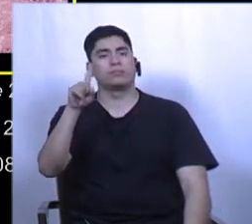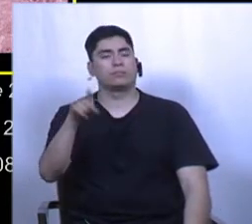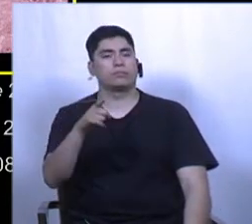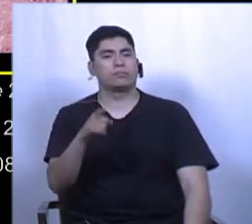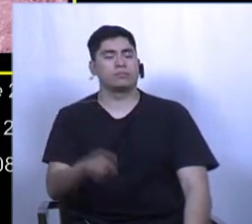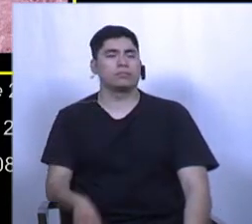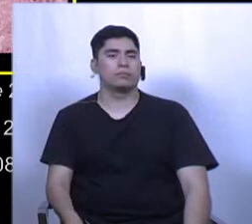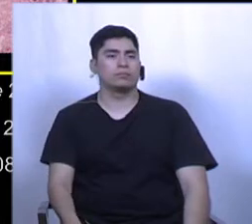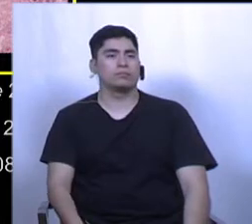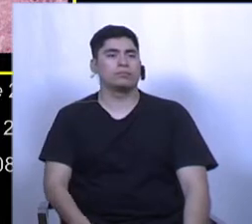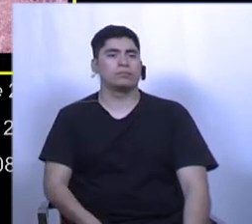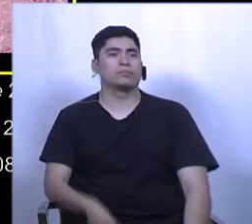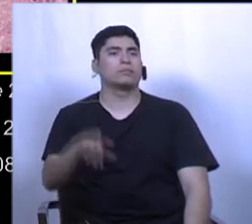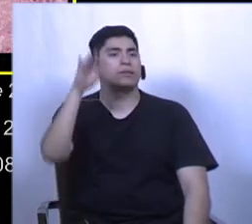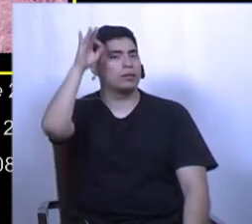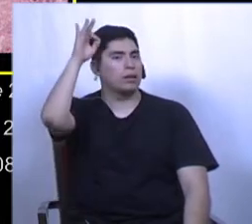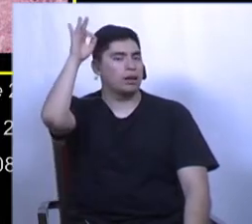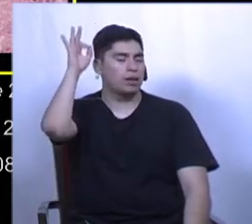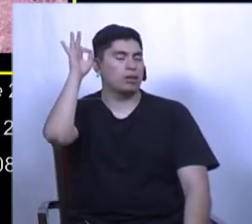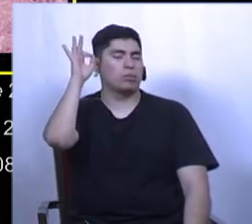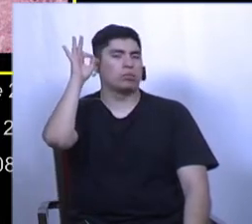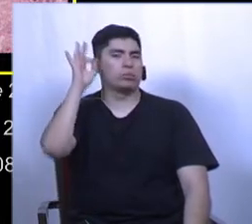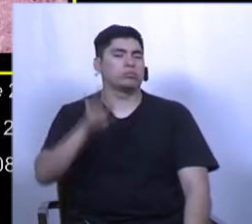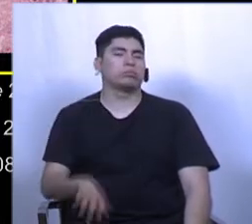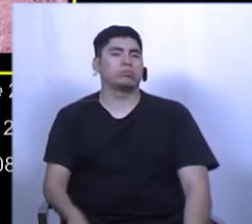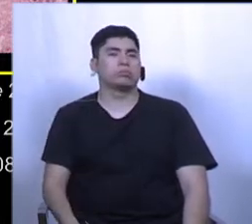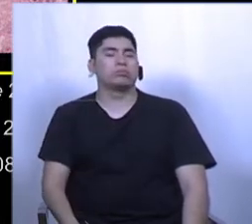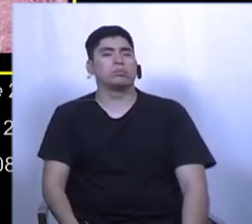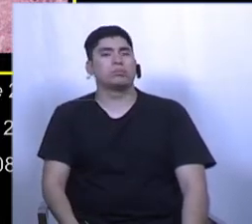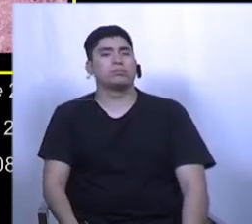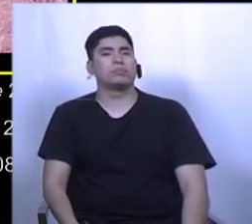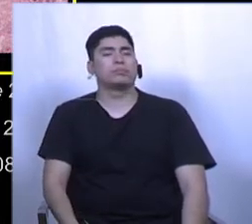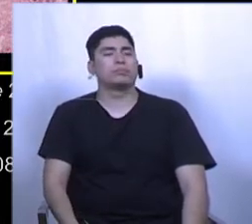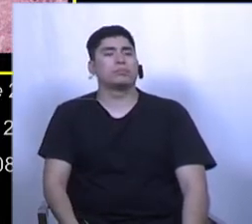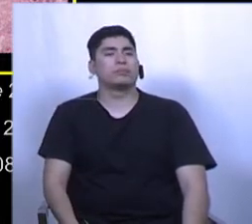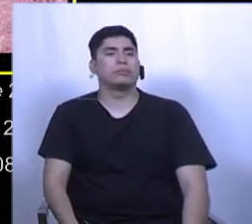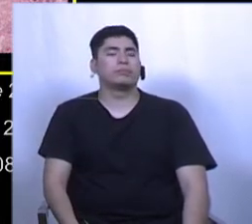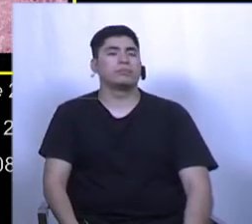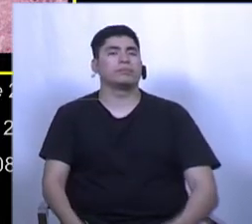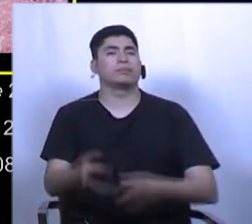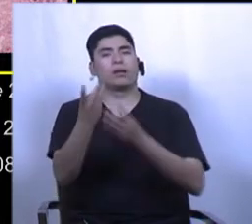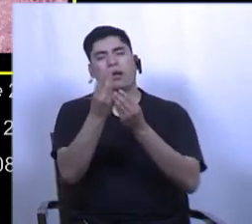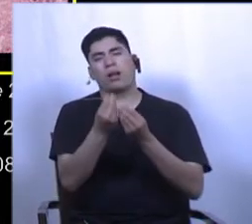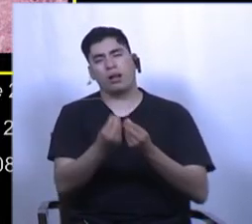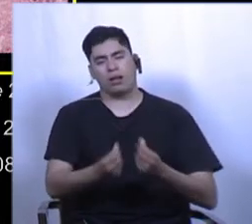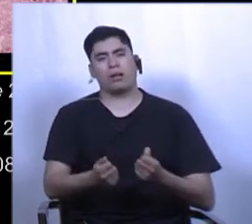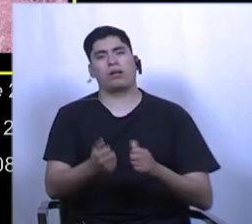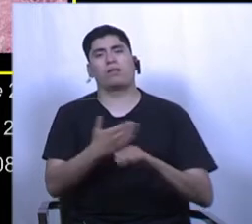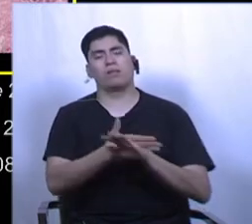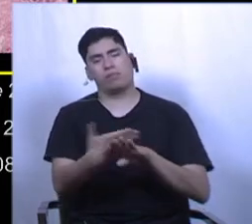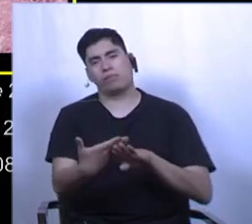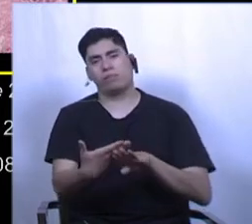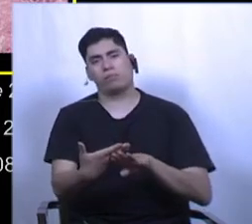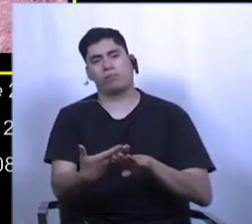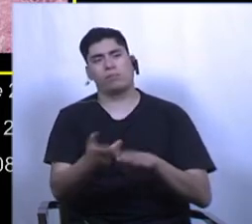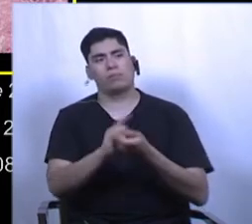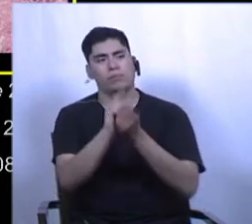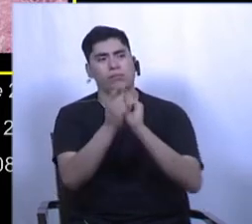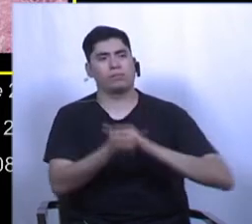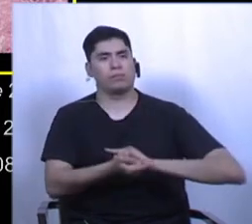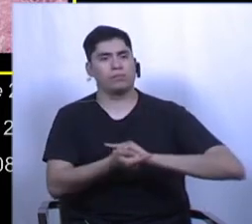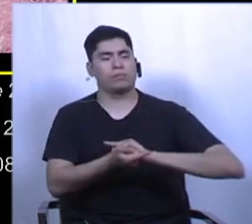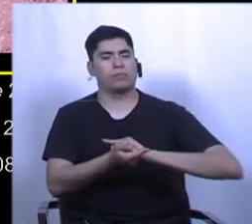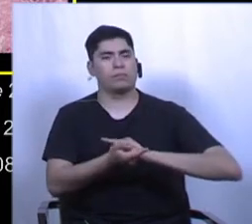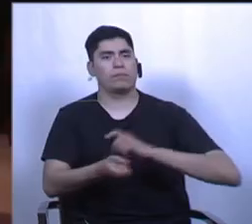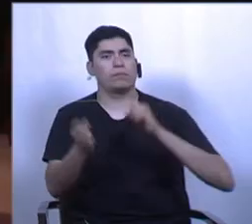de la neurotoxicidad. O sea que la neurodegeneración temprana es reversible y